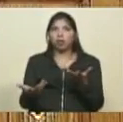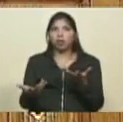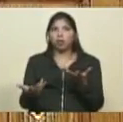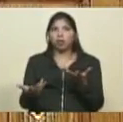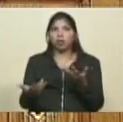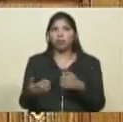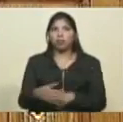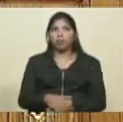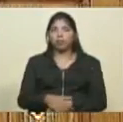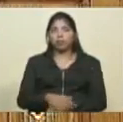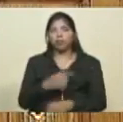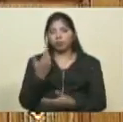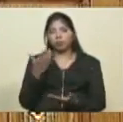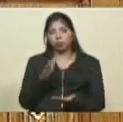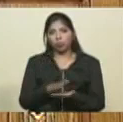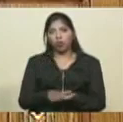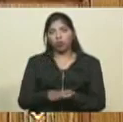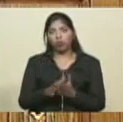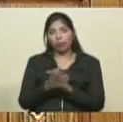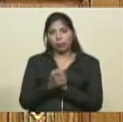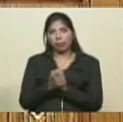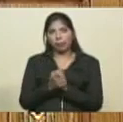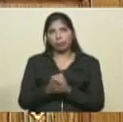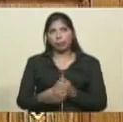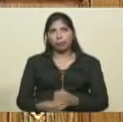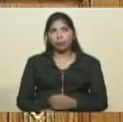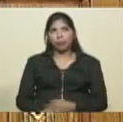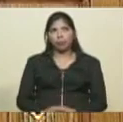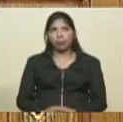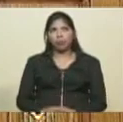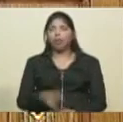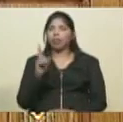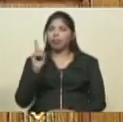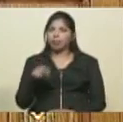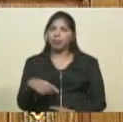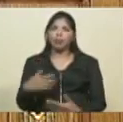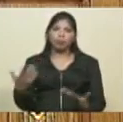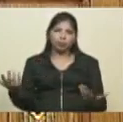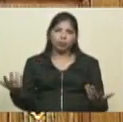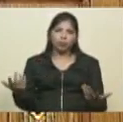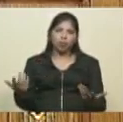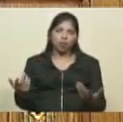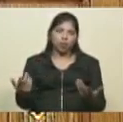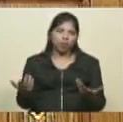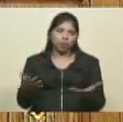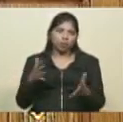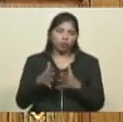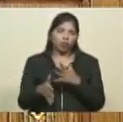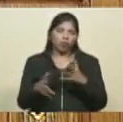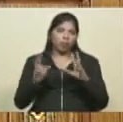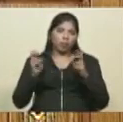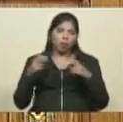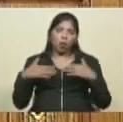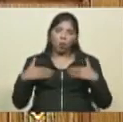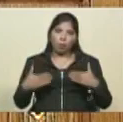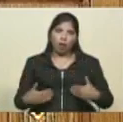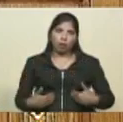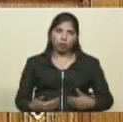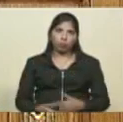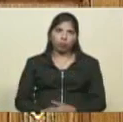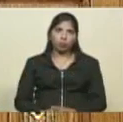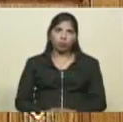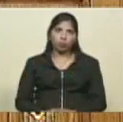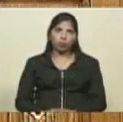las tareas concretas de la constituyente, este también es un escenario para lo humano y cada hecho que tenga que ver con